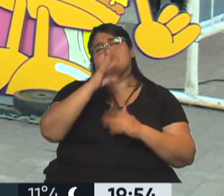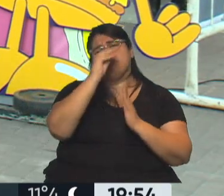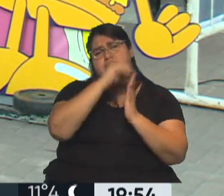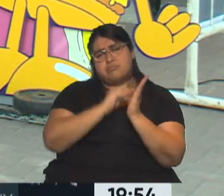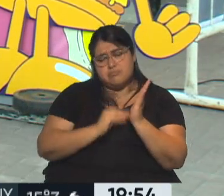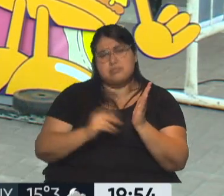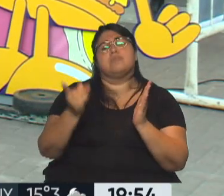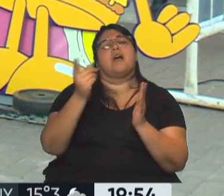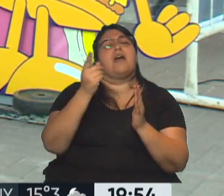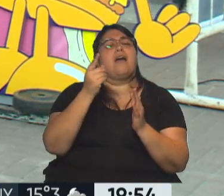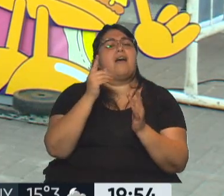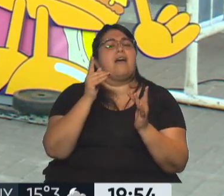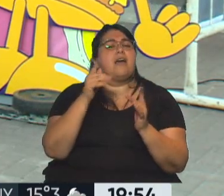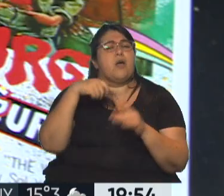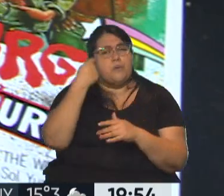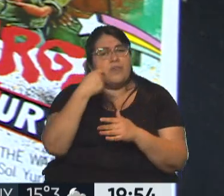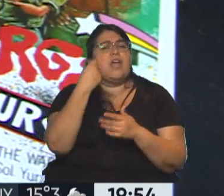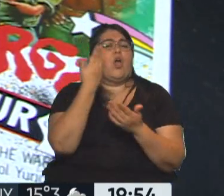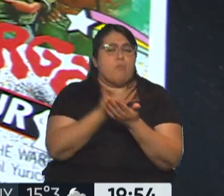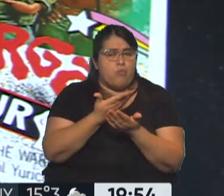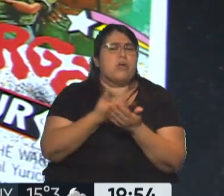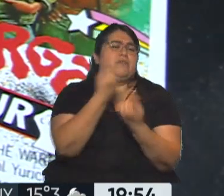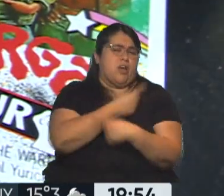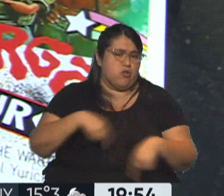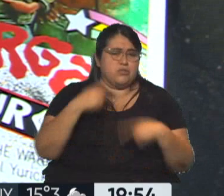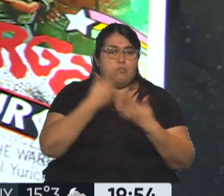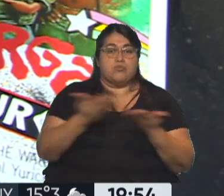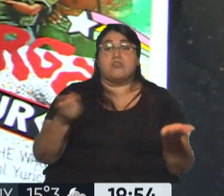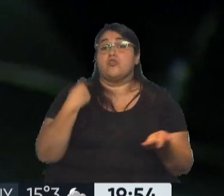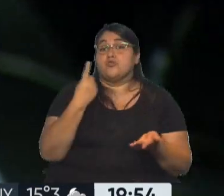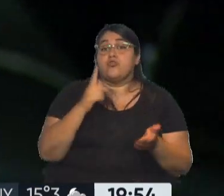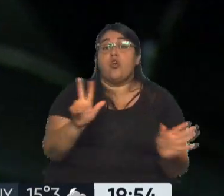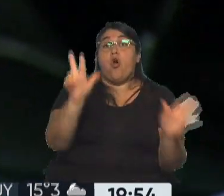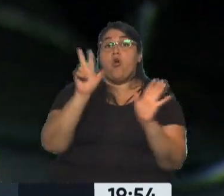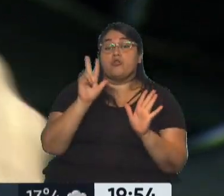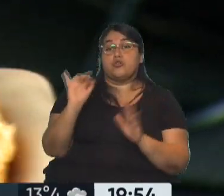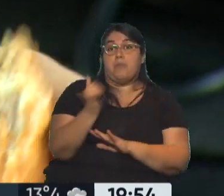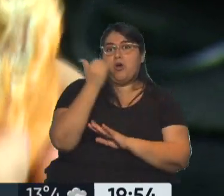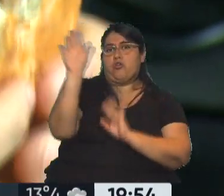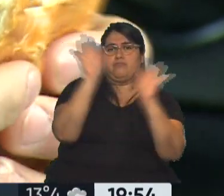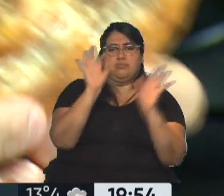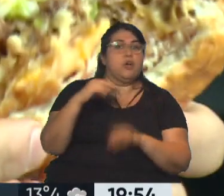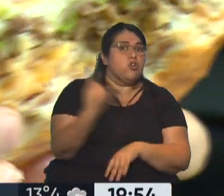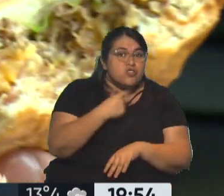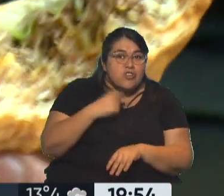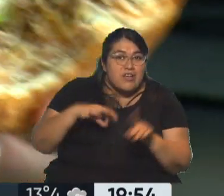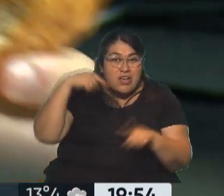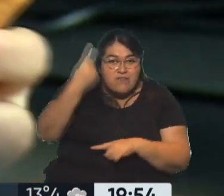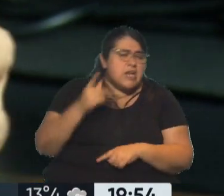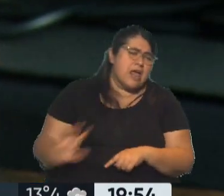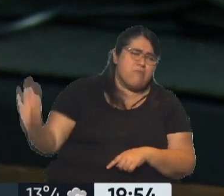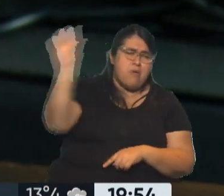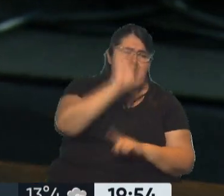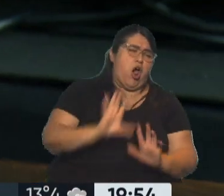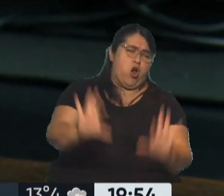redes sociales, mandaron sus videos, sus propuestas y nosotros elegimos a los 8 mejores. El año que viene queremos traer a todas las provincias. Este año solo tuvimos lugar